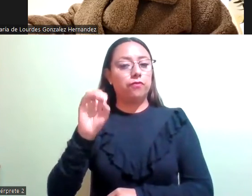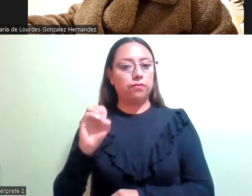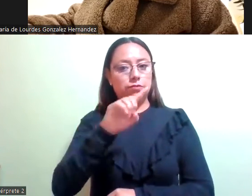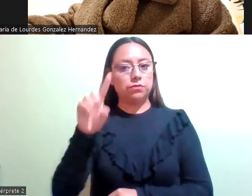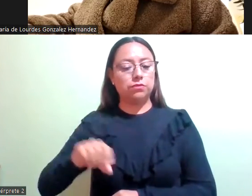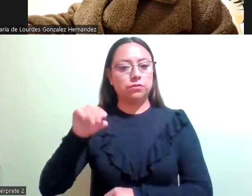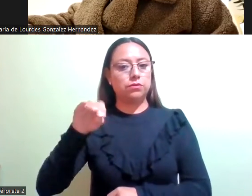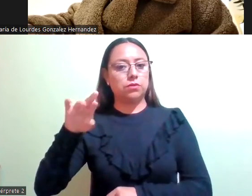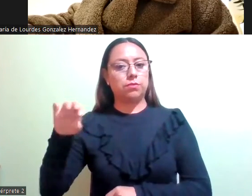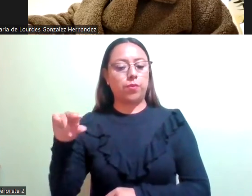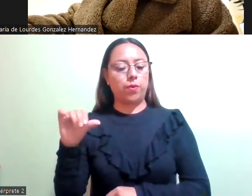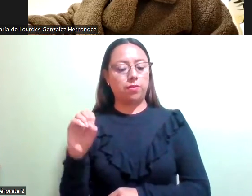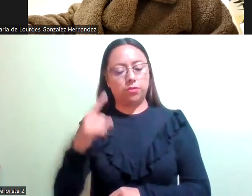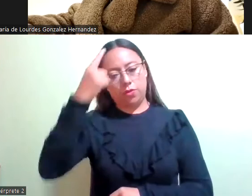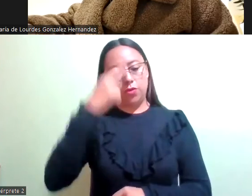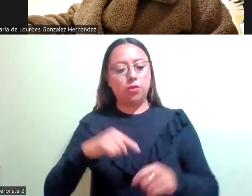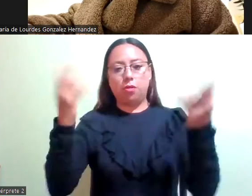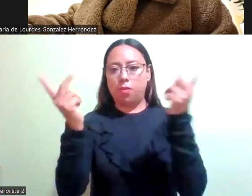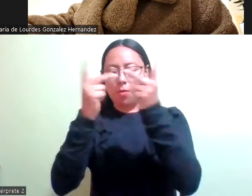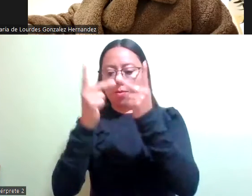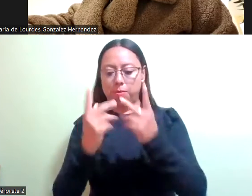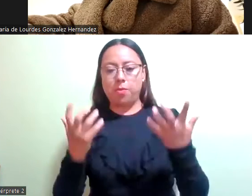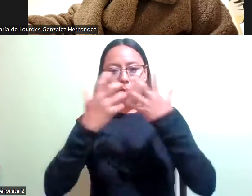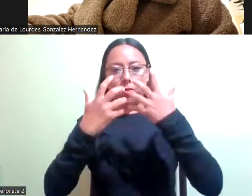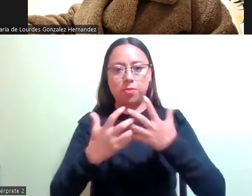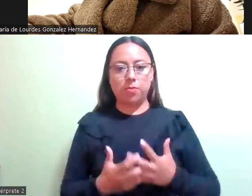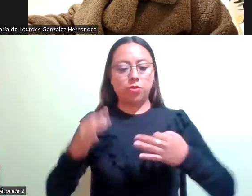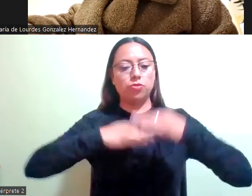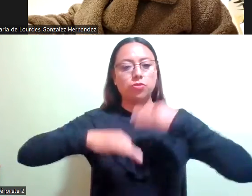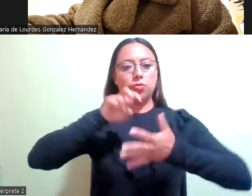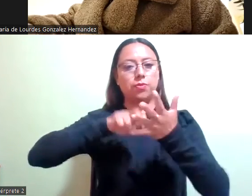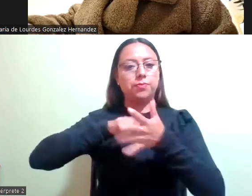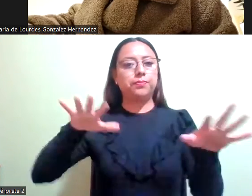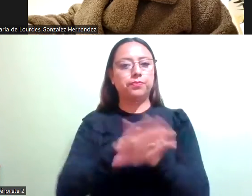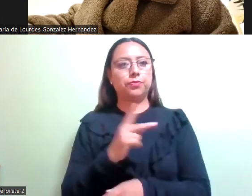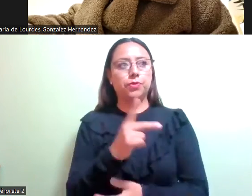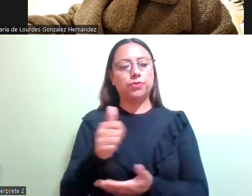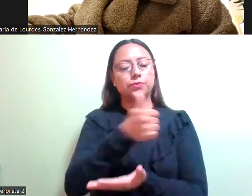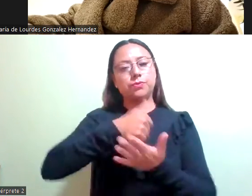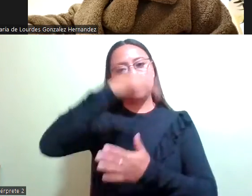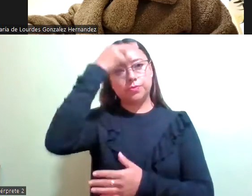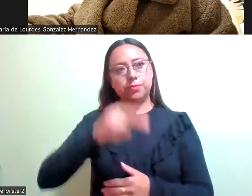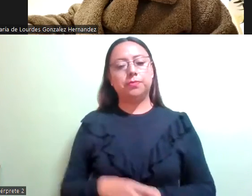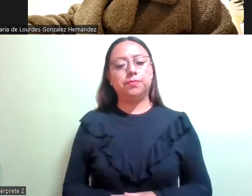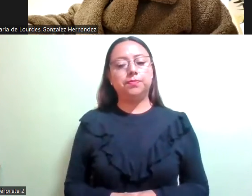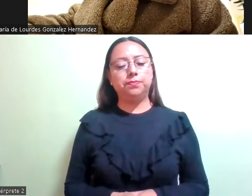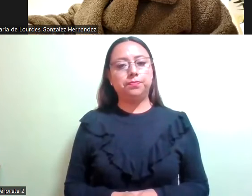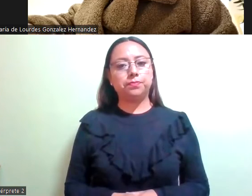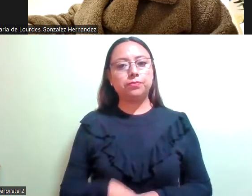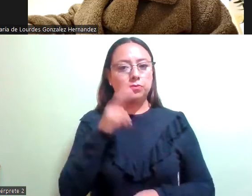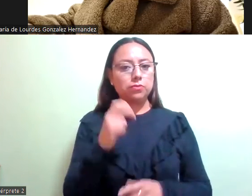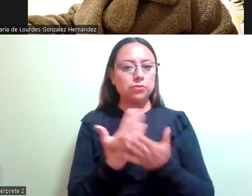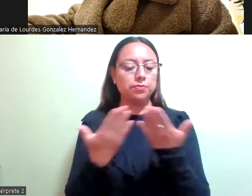la Ley de Establecimientos Mercantiles con lo establecido en la reforma política de la Ciudad de México. En ese